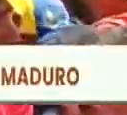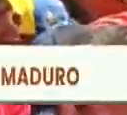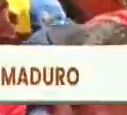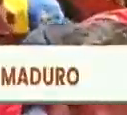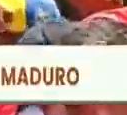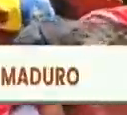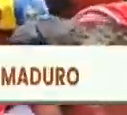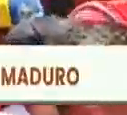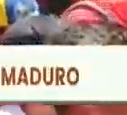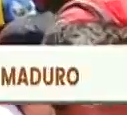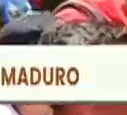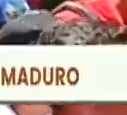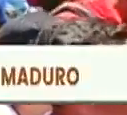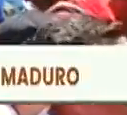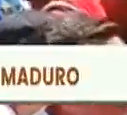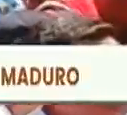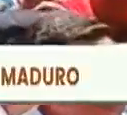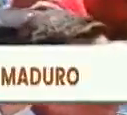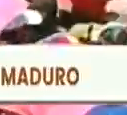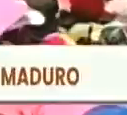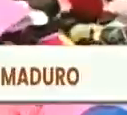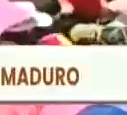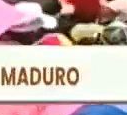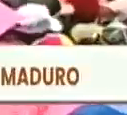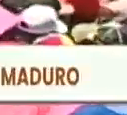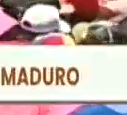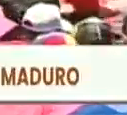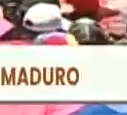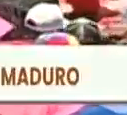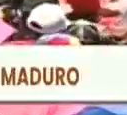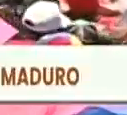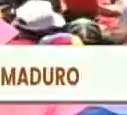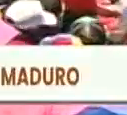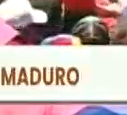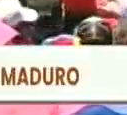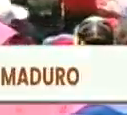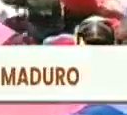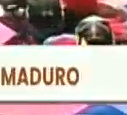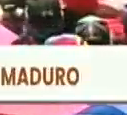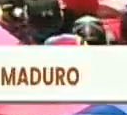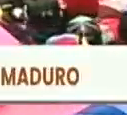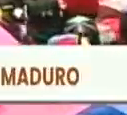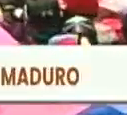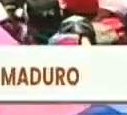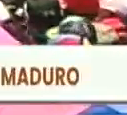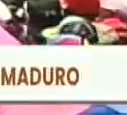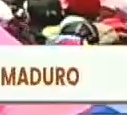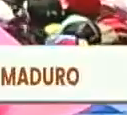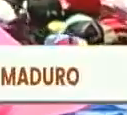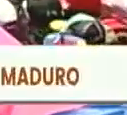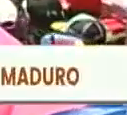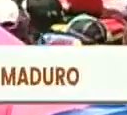Caminamos, disfrutamos de la marcha, la gente a veces se preocupa. Yo en verdad me siento feliz cuando voy caminando así.